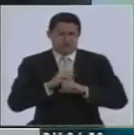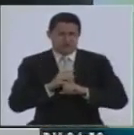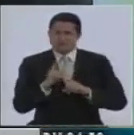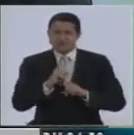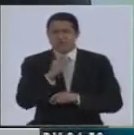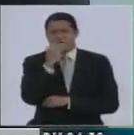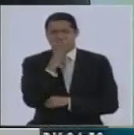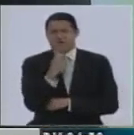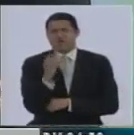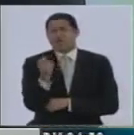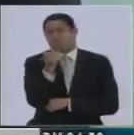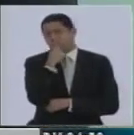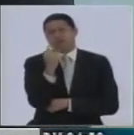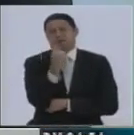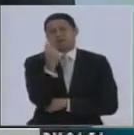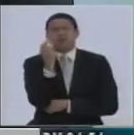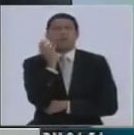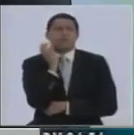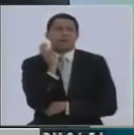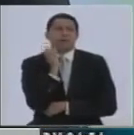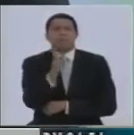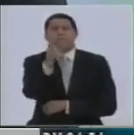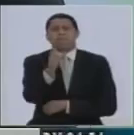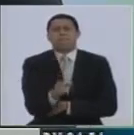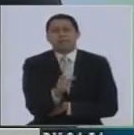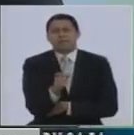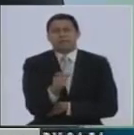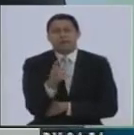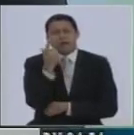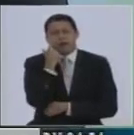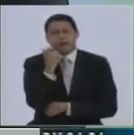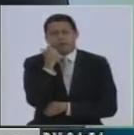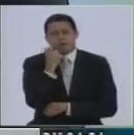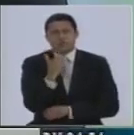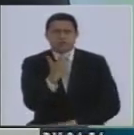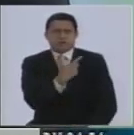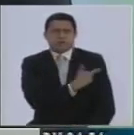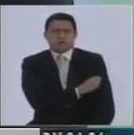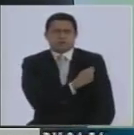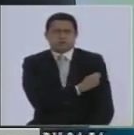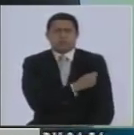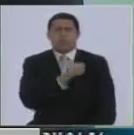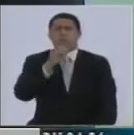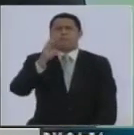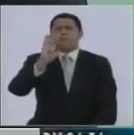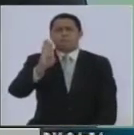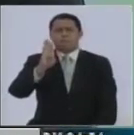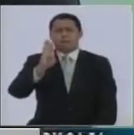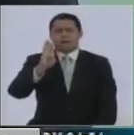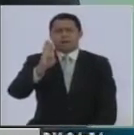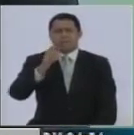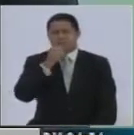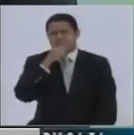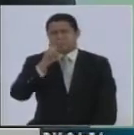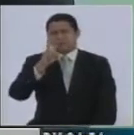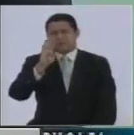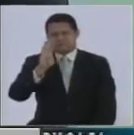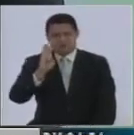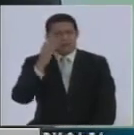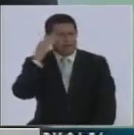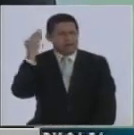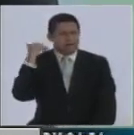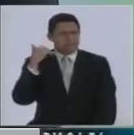la automedicación fíjense por ejemplo la gente gente que tiene costumbre de inyectarse complejo ve como estábamos hablando previamente